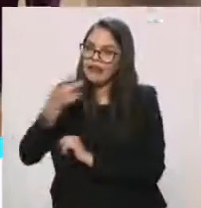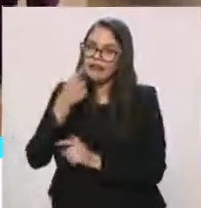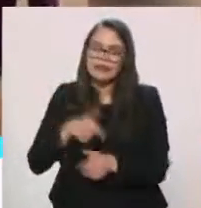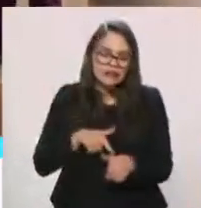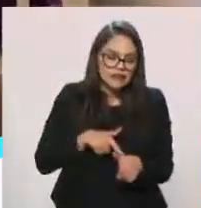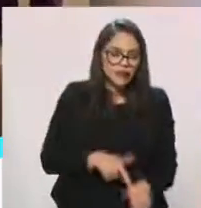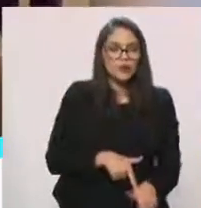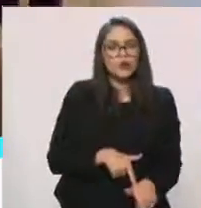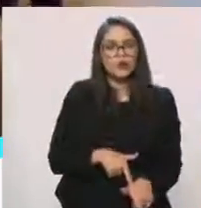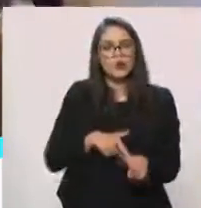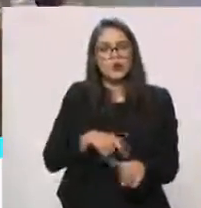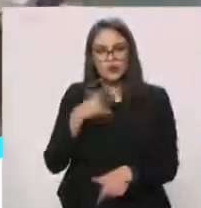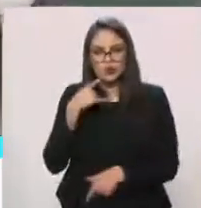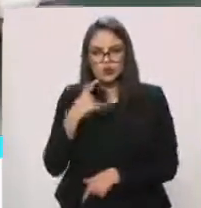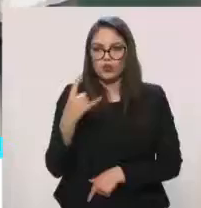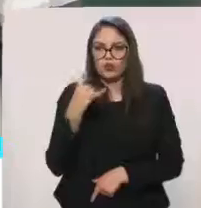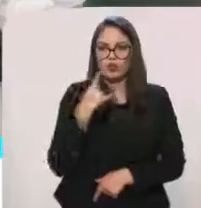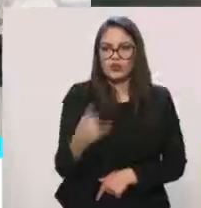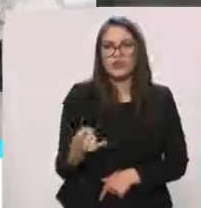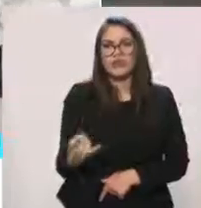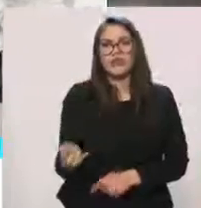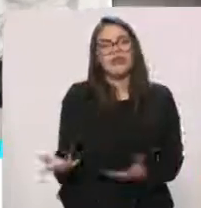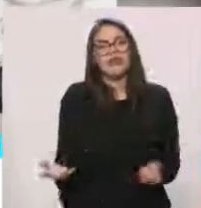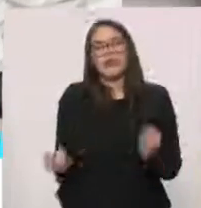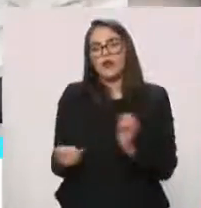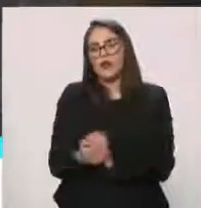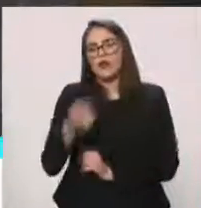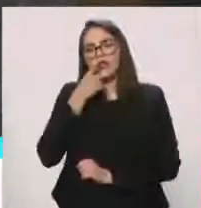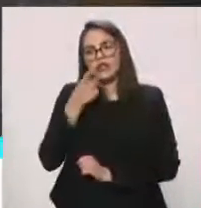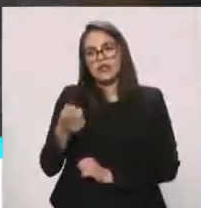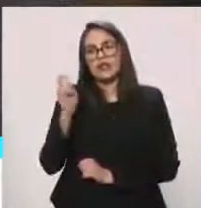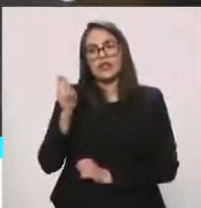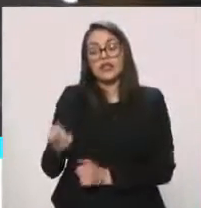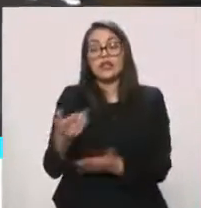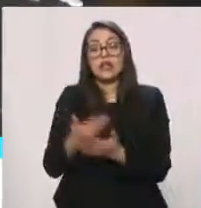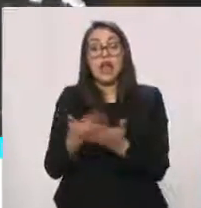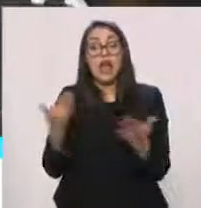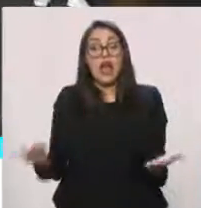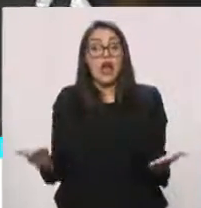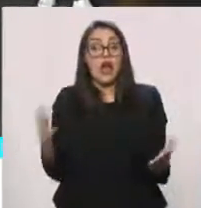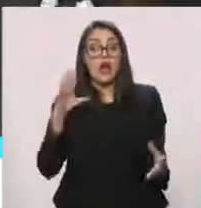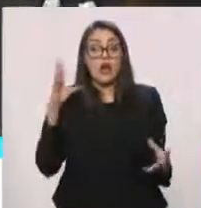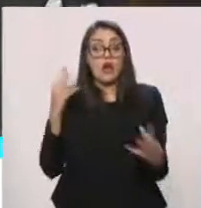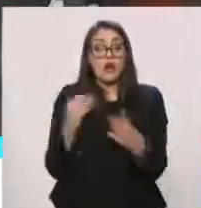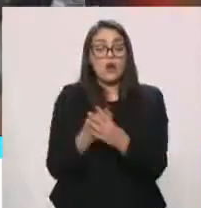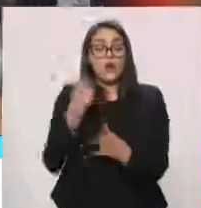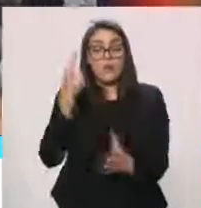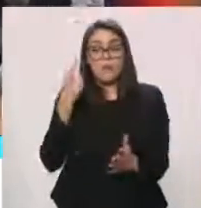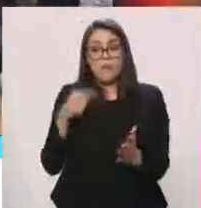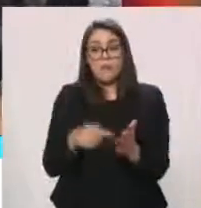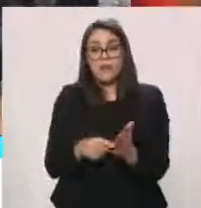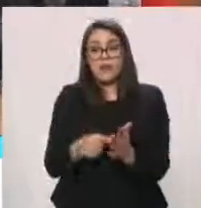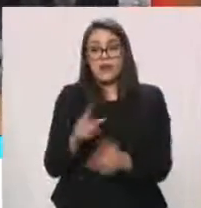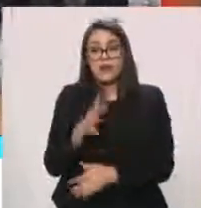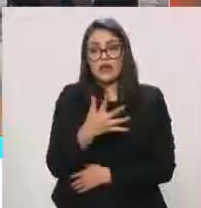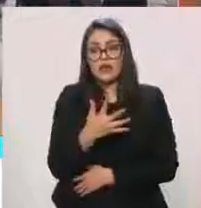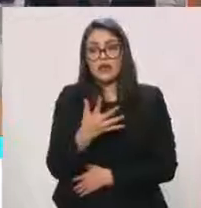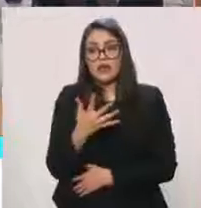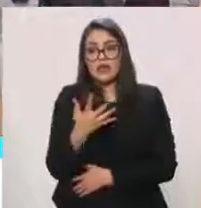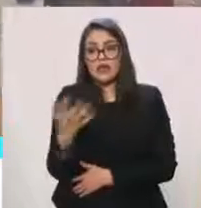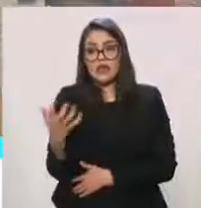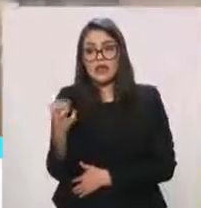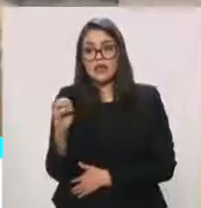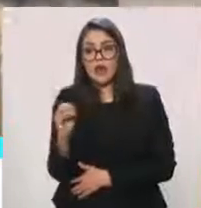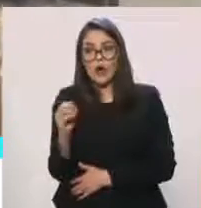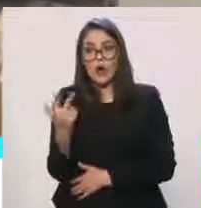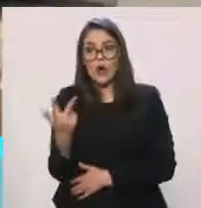explícito para todos los que nos están ayudando. Actualmente llevamos repartidas 1,508 comidas,